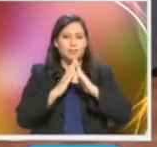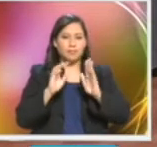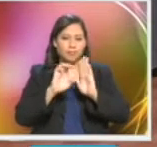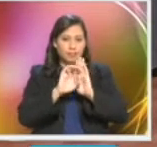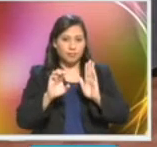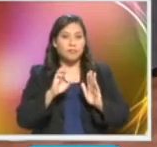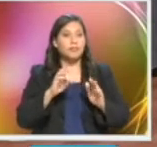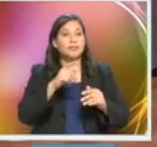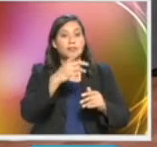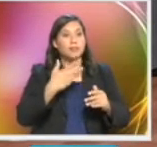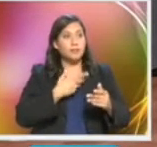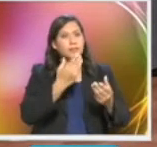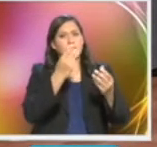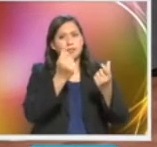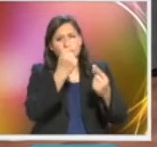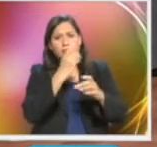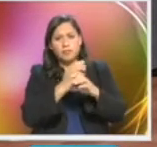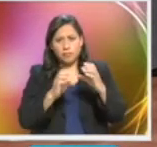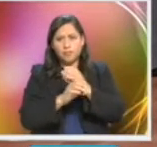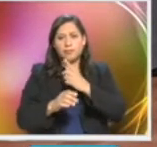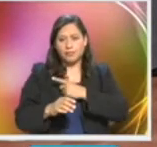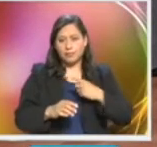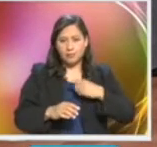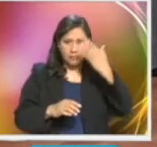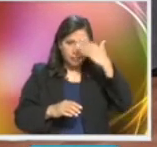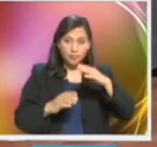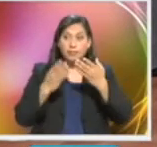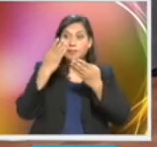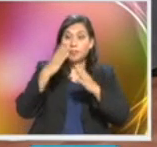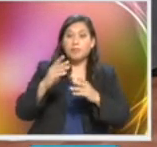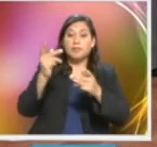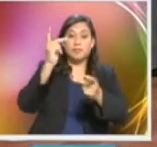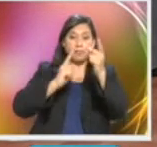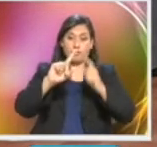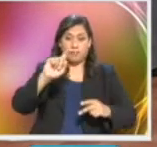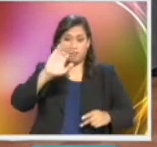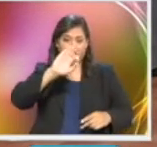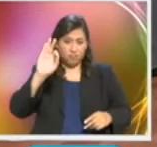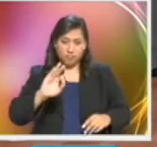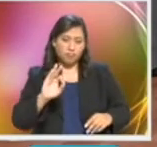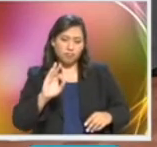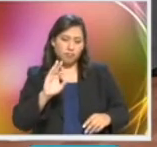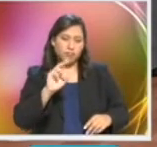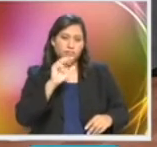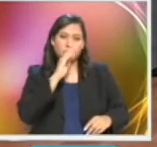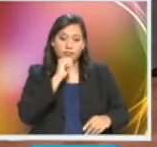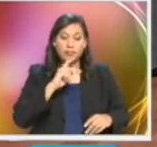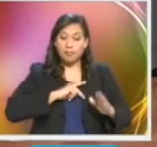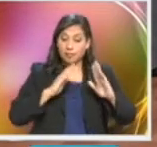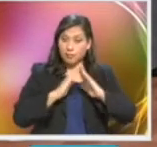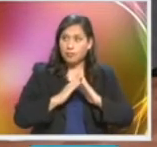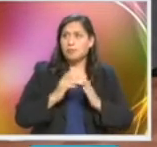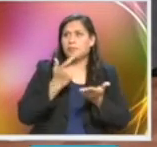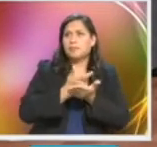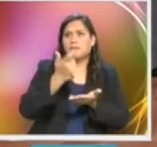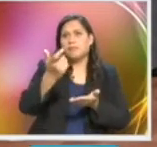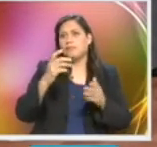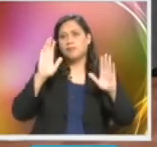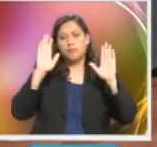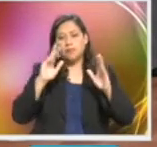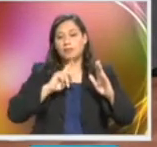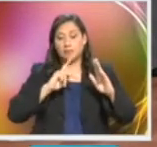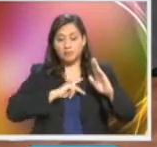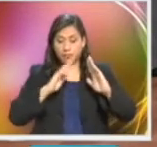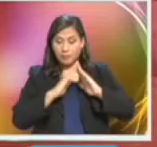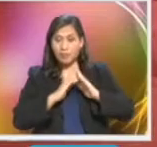Porque hay muchas cosas que debe de saber. Y una es que el banco no te va a prestar el 100% de lo que tú quieres, ¿no? Si tu casa cuesta, la casa